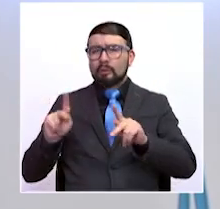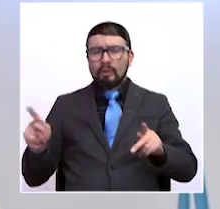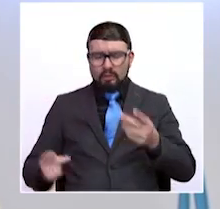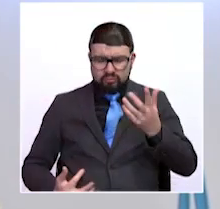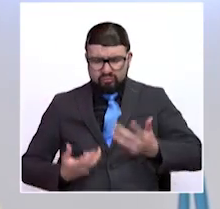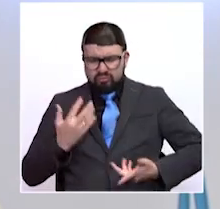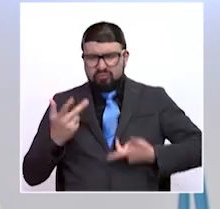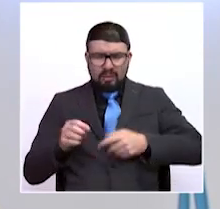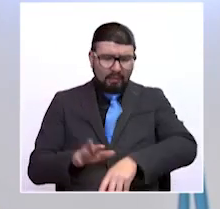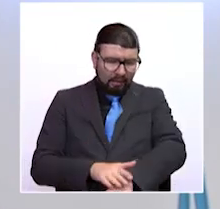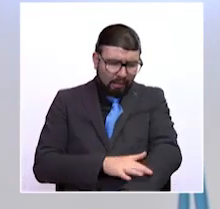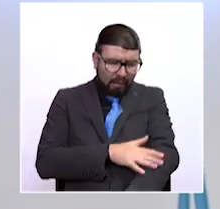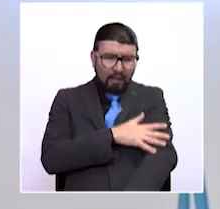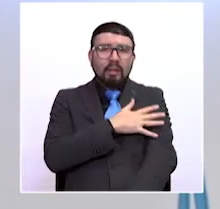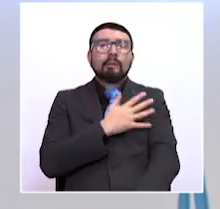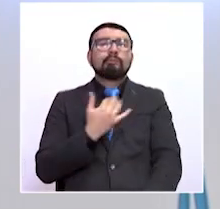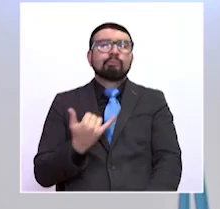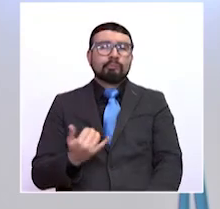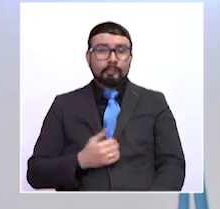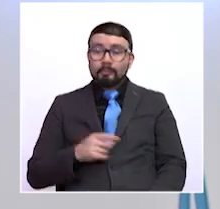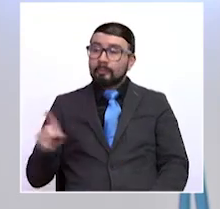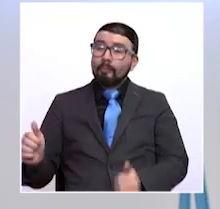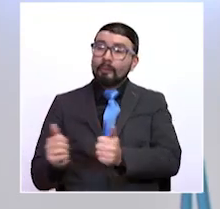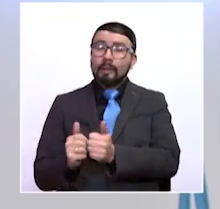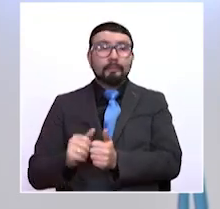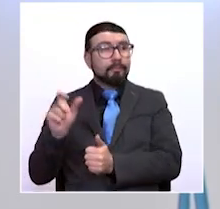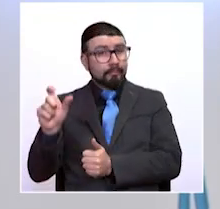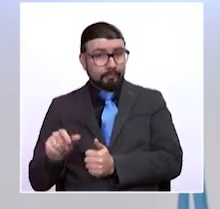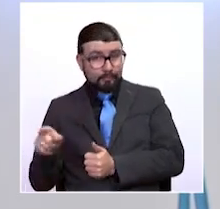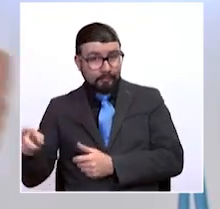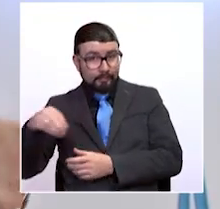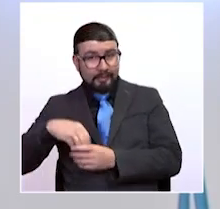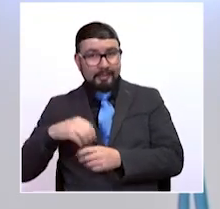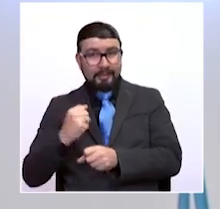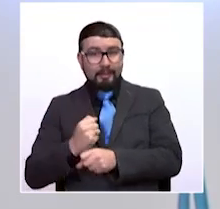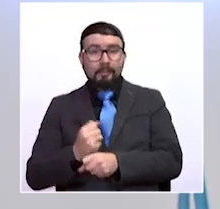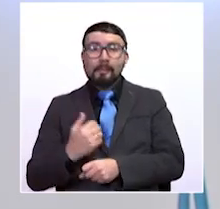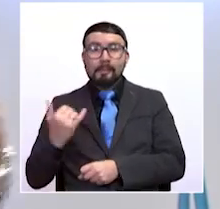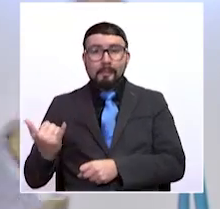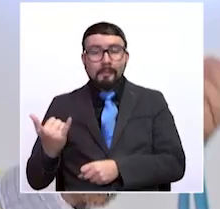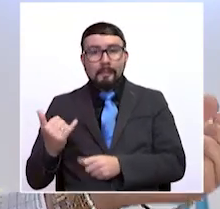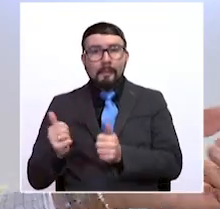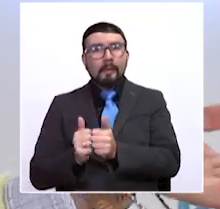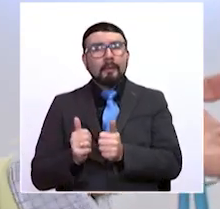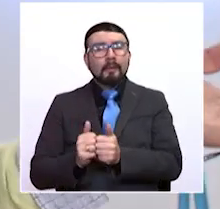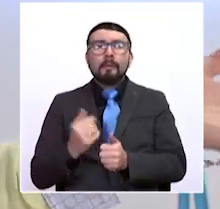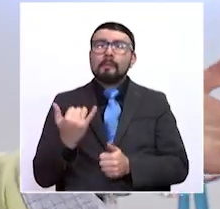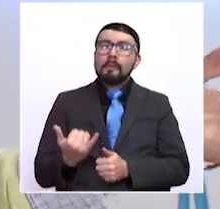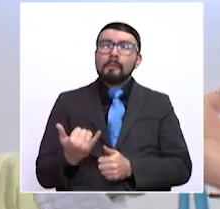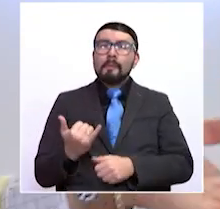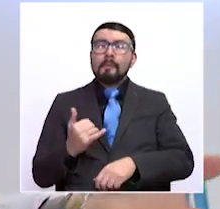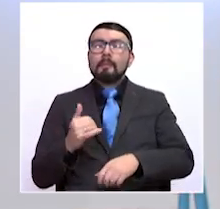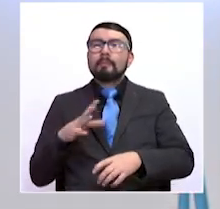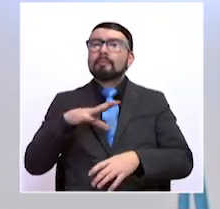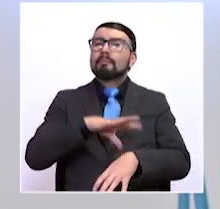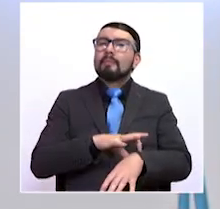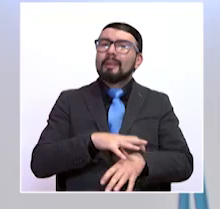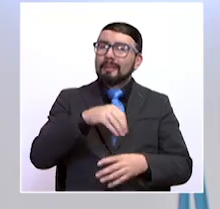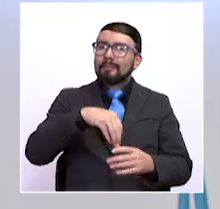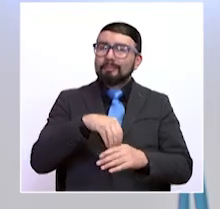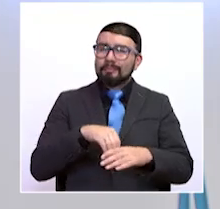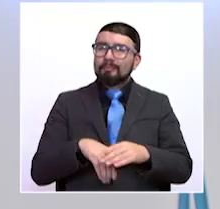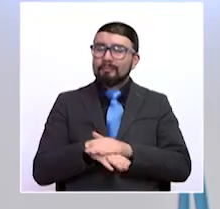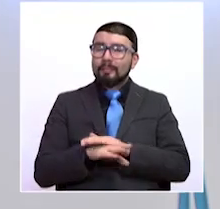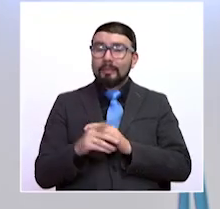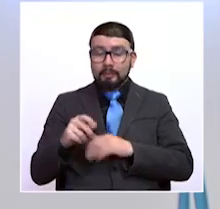acompaña hoy con una residente de cirugía plástica. Una de sus alumnos, como hace un año vino con su alumno de cirugía